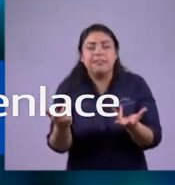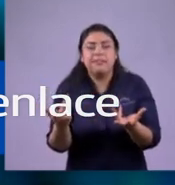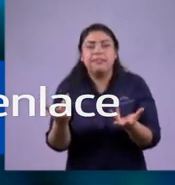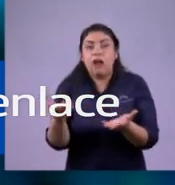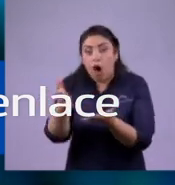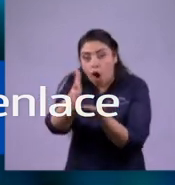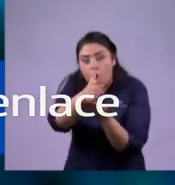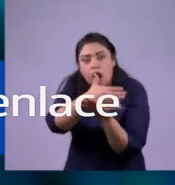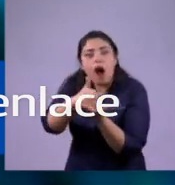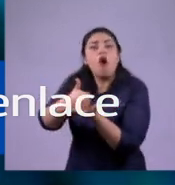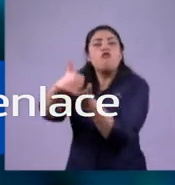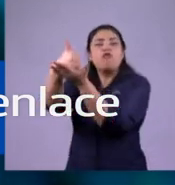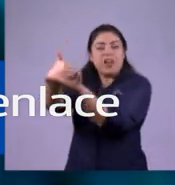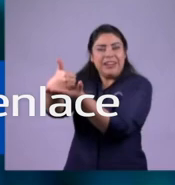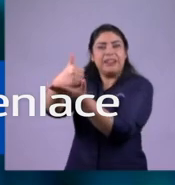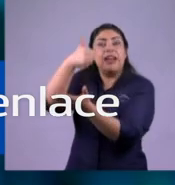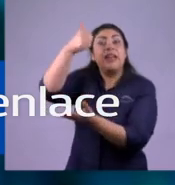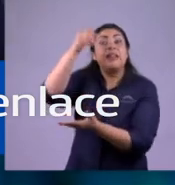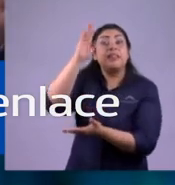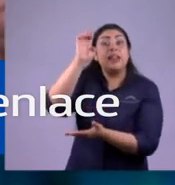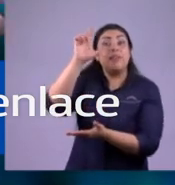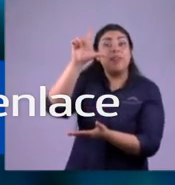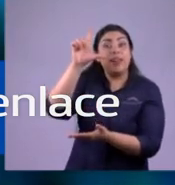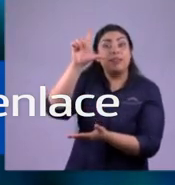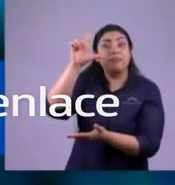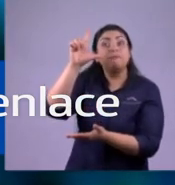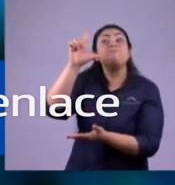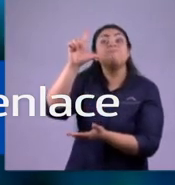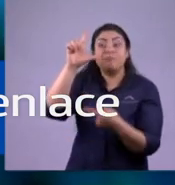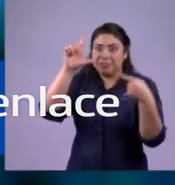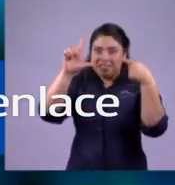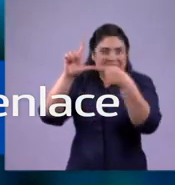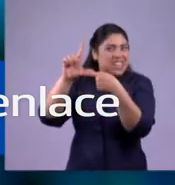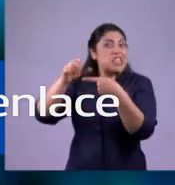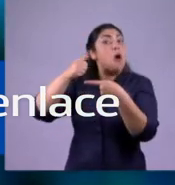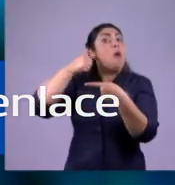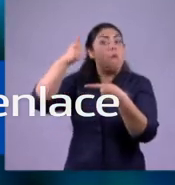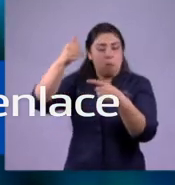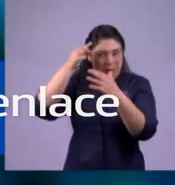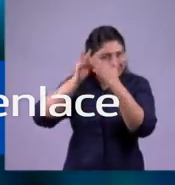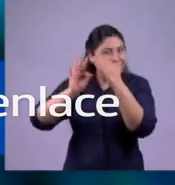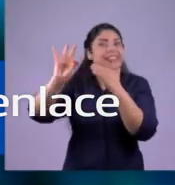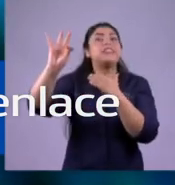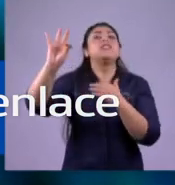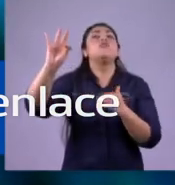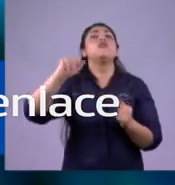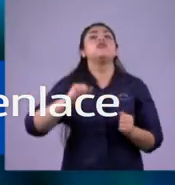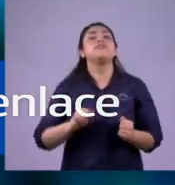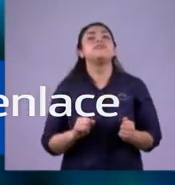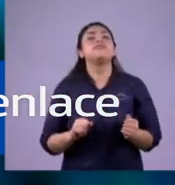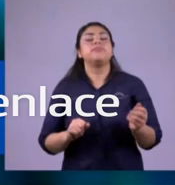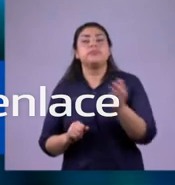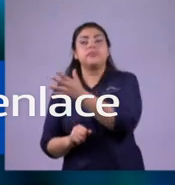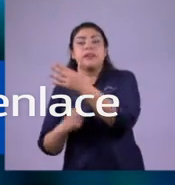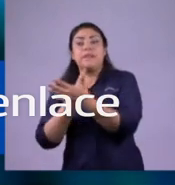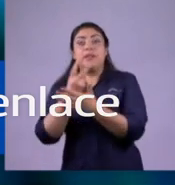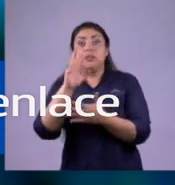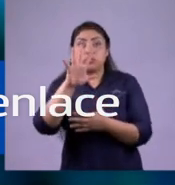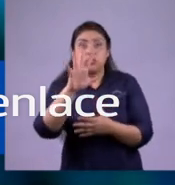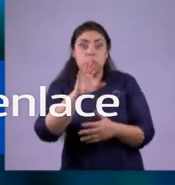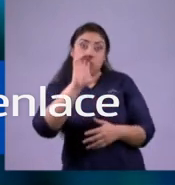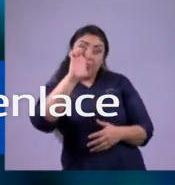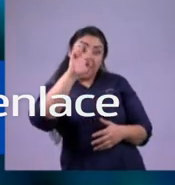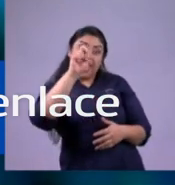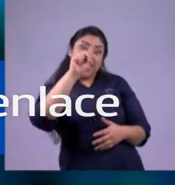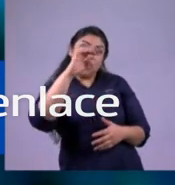y por eso él alcanzó mejor testimonio que su propio caín que lo llegó a matar de envidia 5 por la fe en nov fue